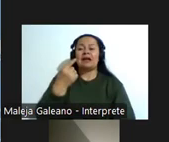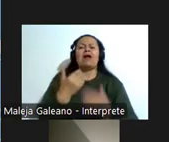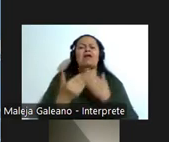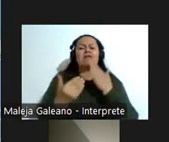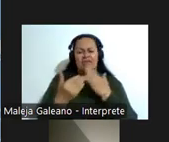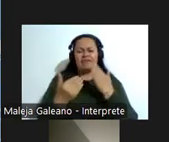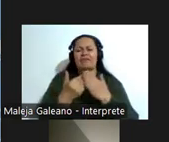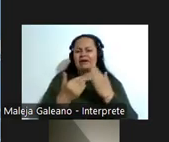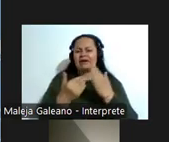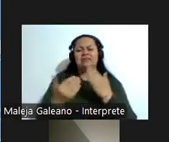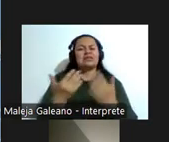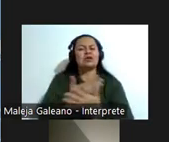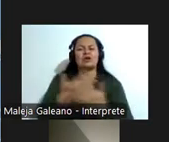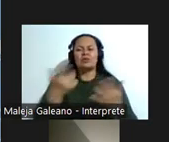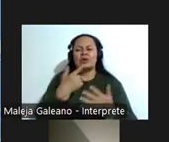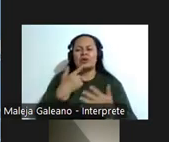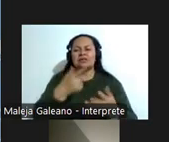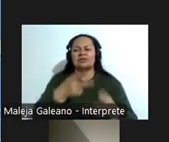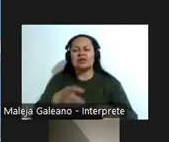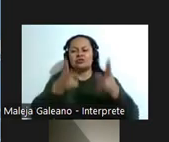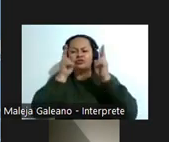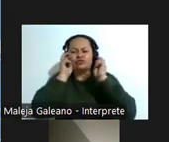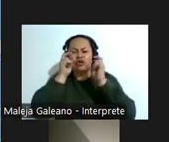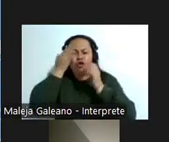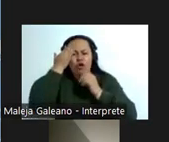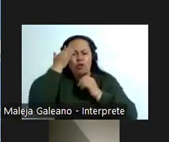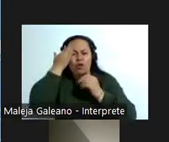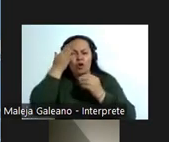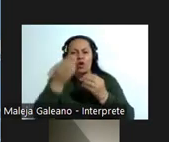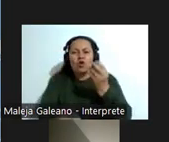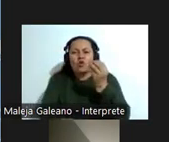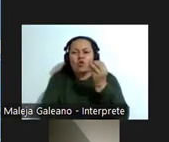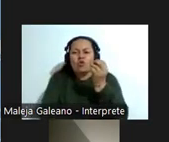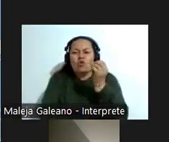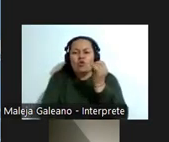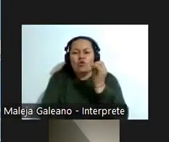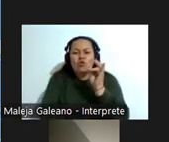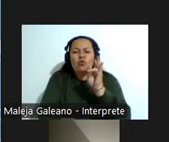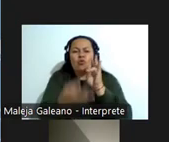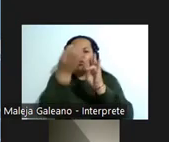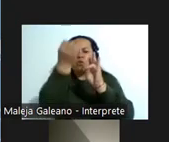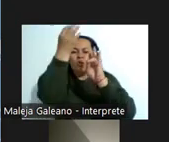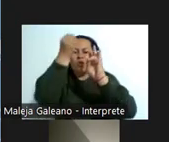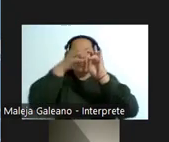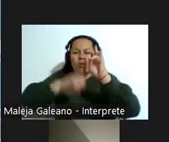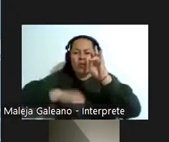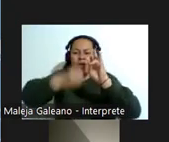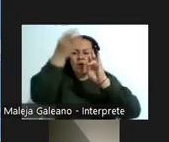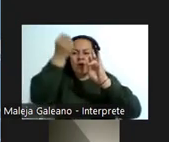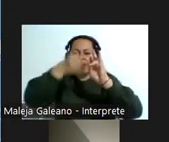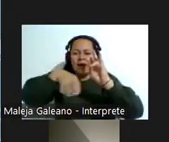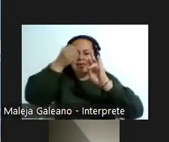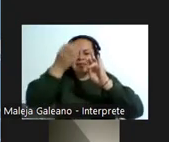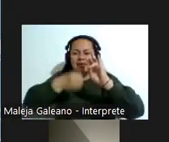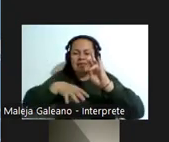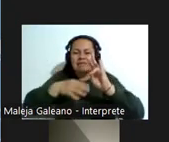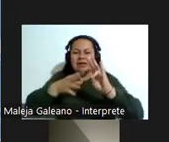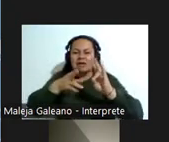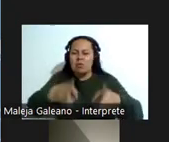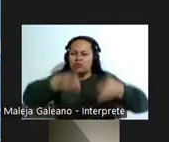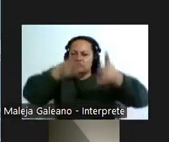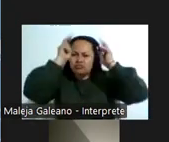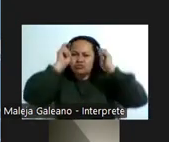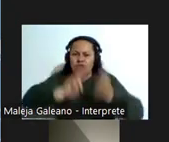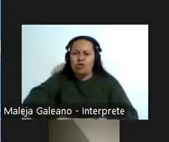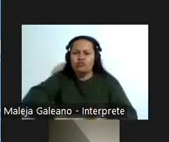saqueo a través de justamente de las formas cualitativas que aprendemos de investigación, ¿no? A través de recuperar experiencias,